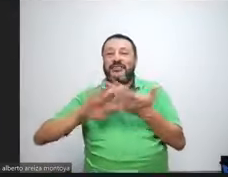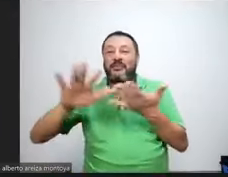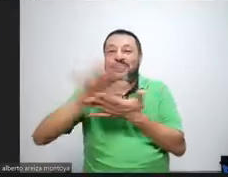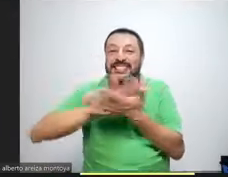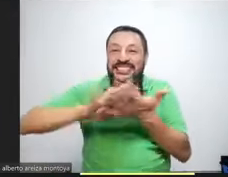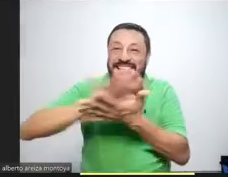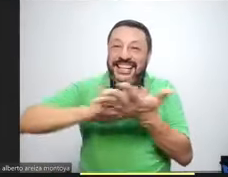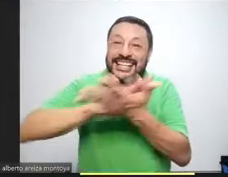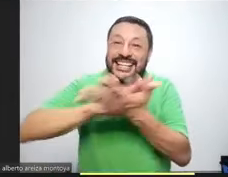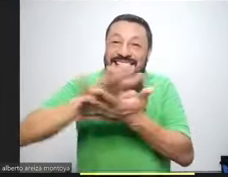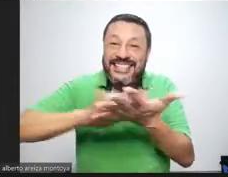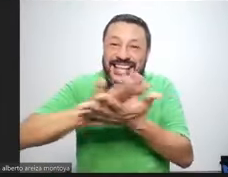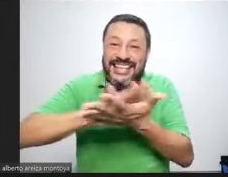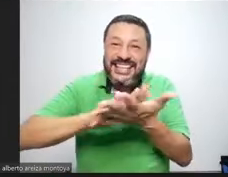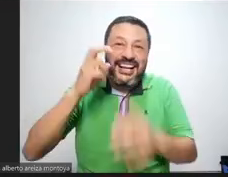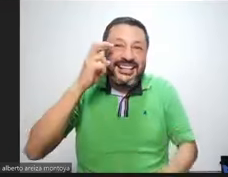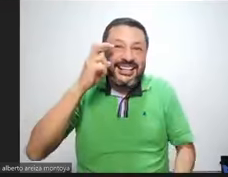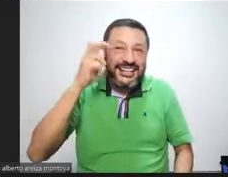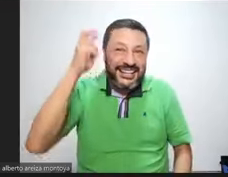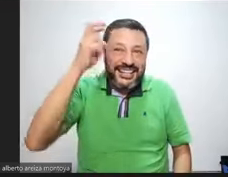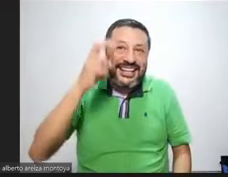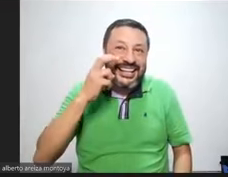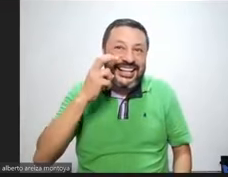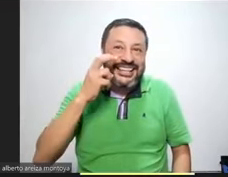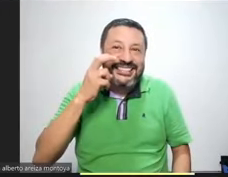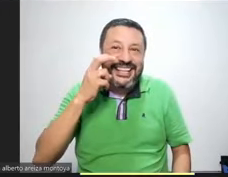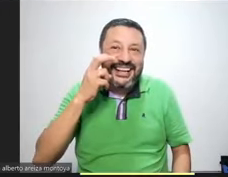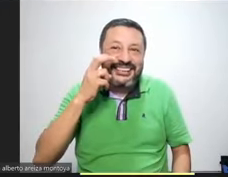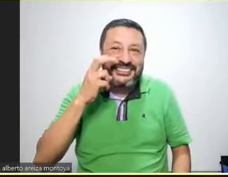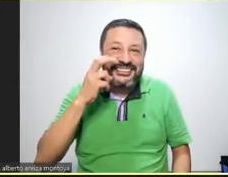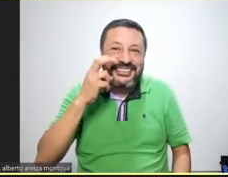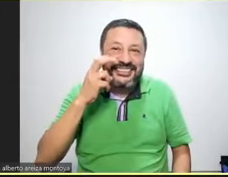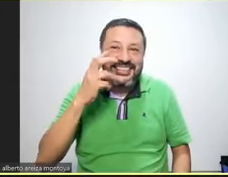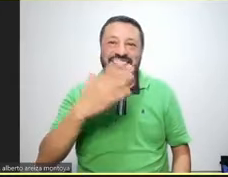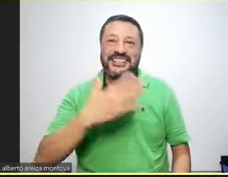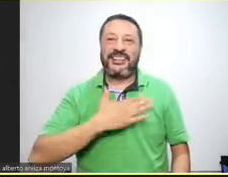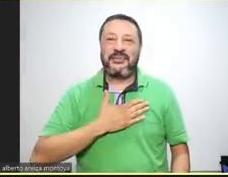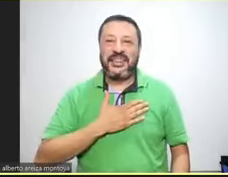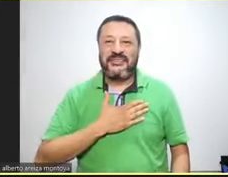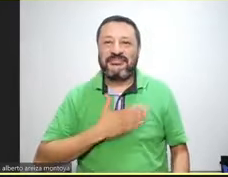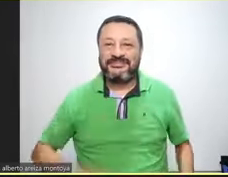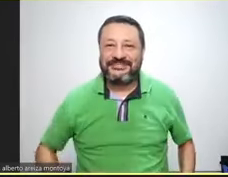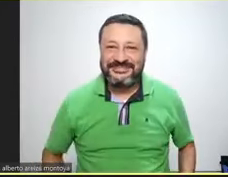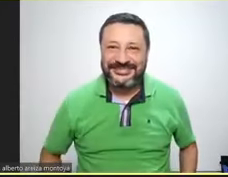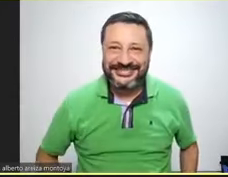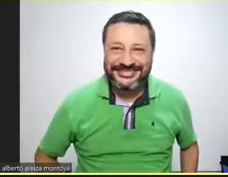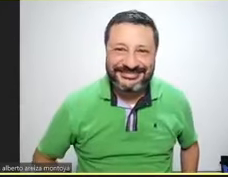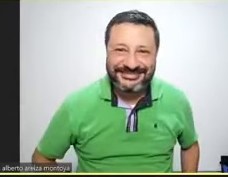Esto puedes decir. Ay, qué lindo. Esta